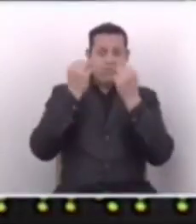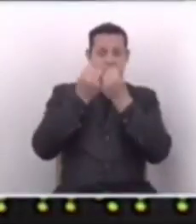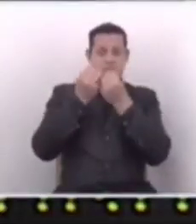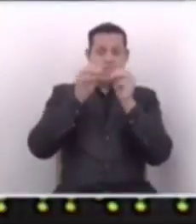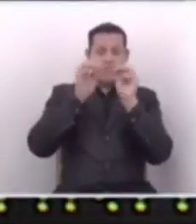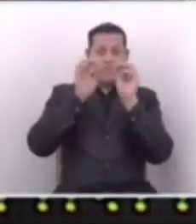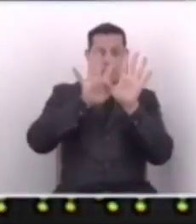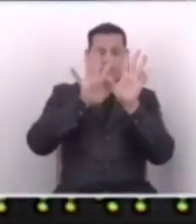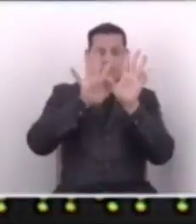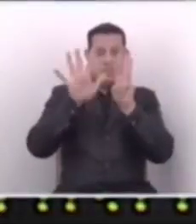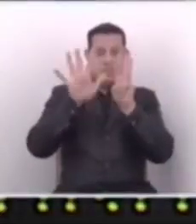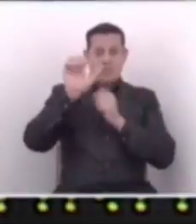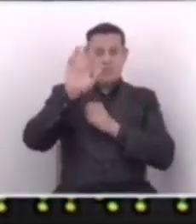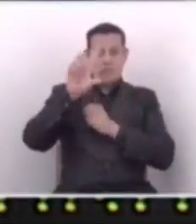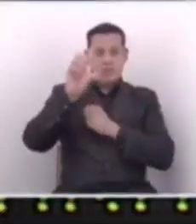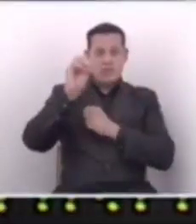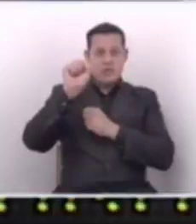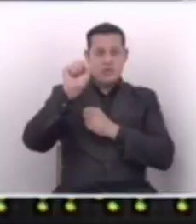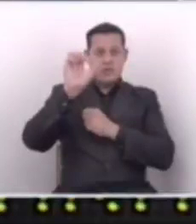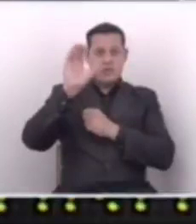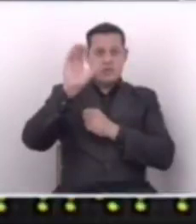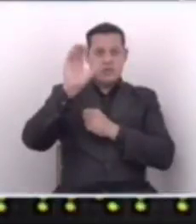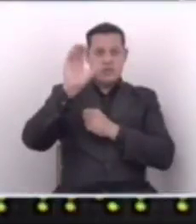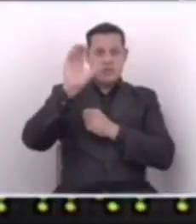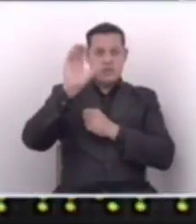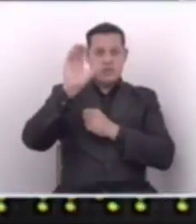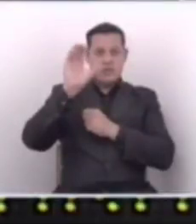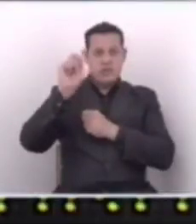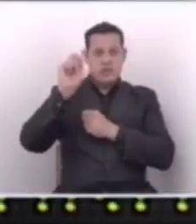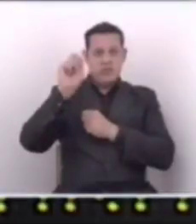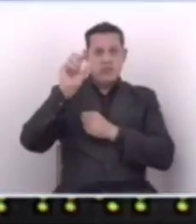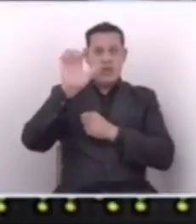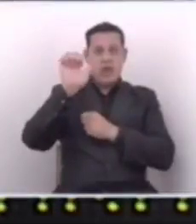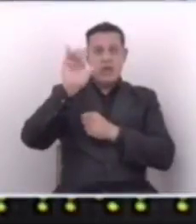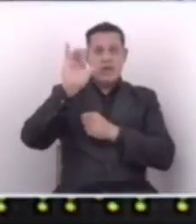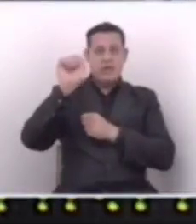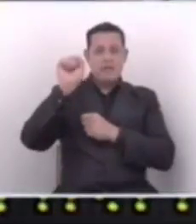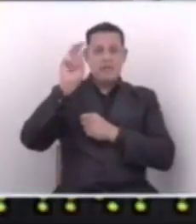de la pandilla 18S, Carlos Mario Ramírez Centeno, alias El Mechas.